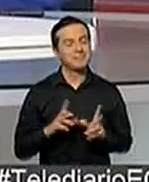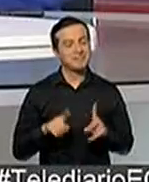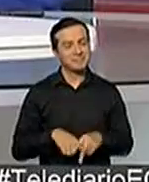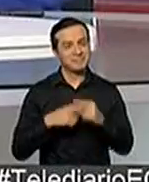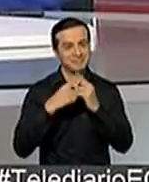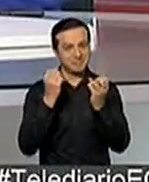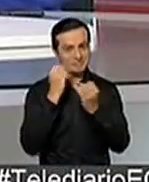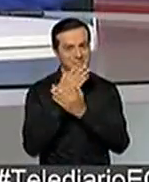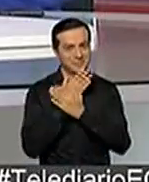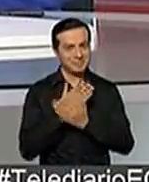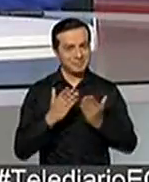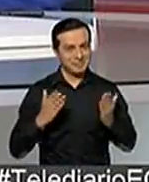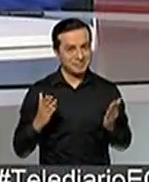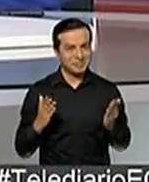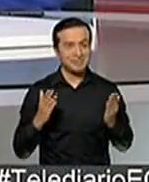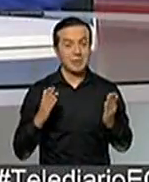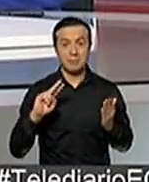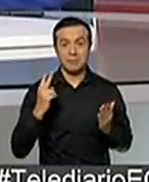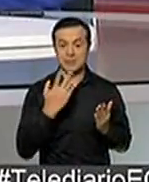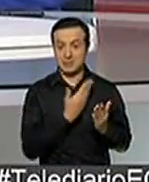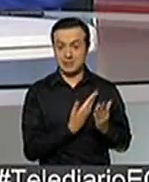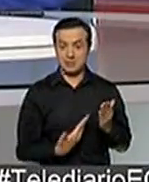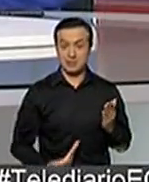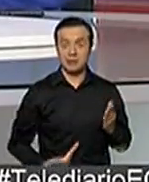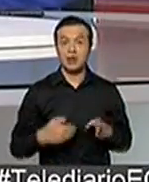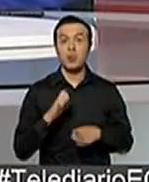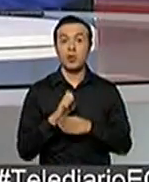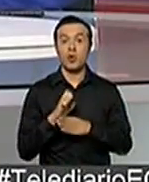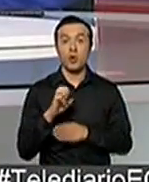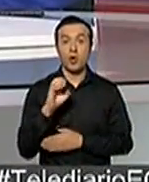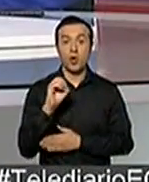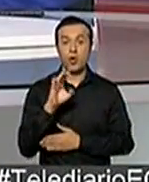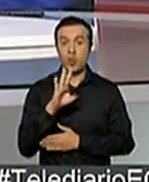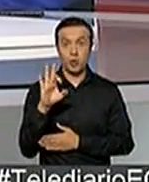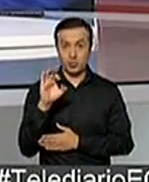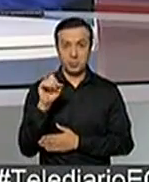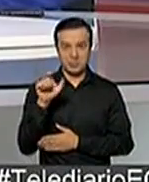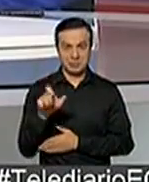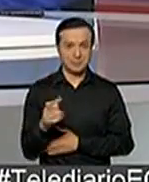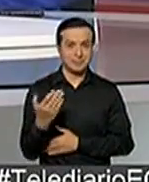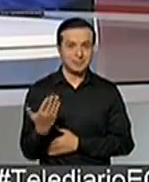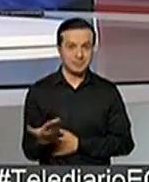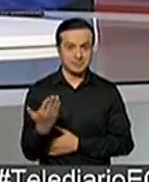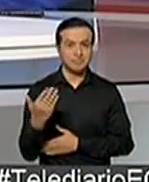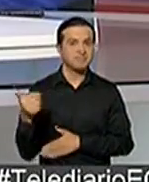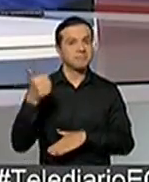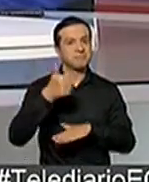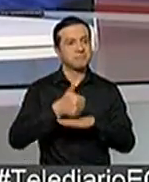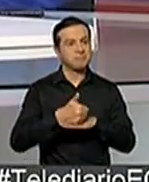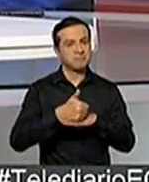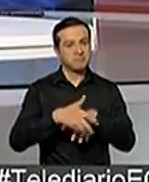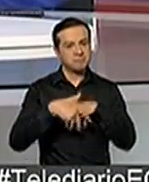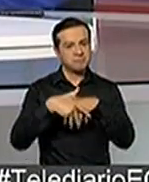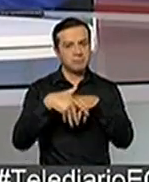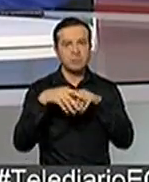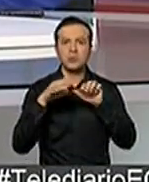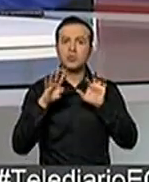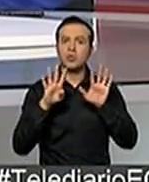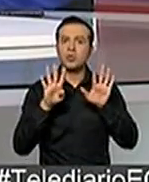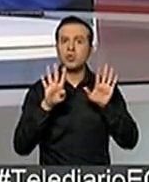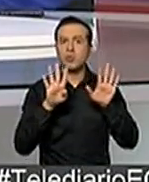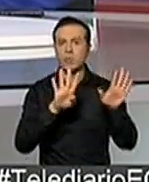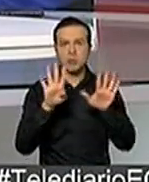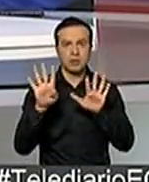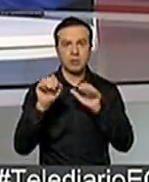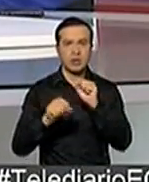Arrancamos con el desarrollo de la información. El vicepresidente de la República, Otto Sonnenholzner, encabezó la ceremonia castrense por los 99 años de la creación